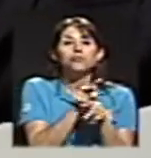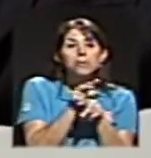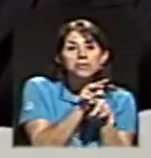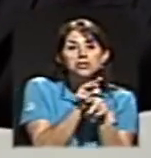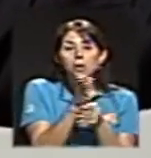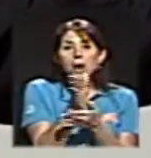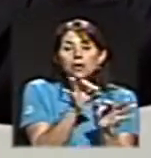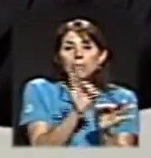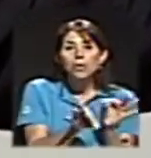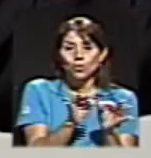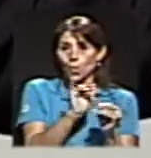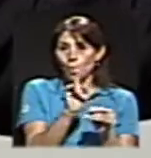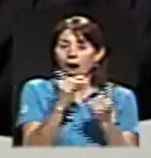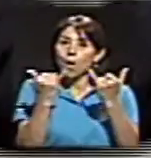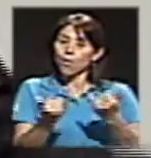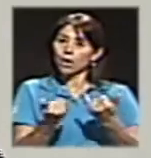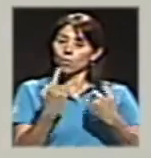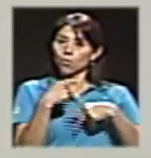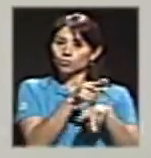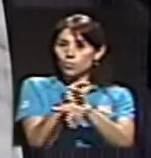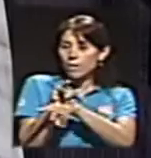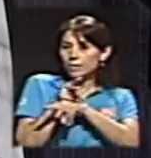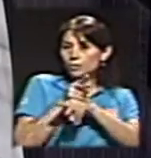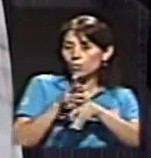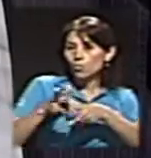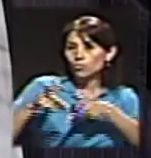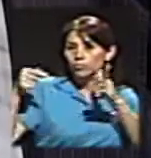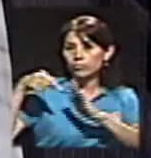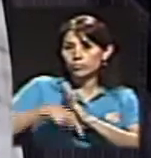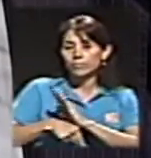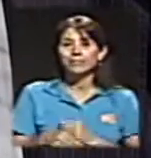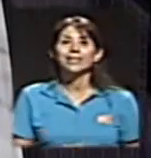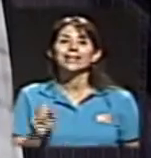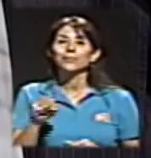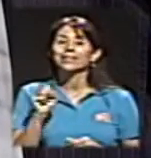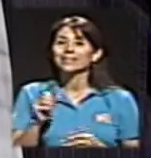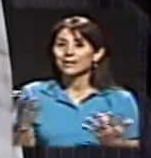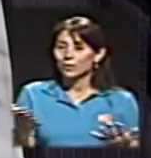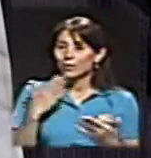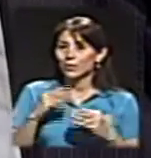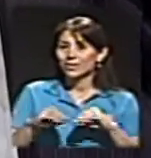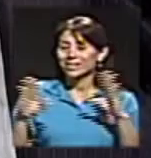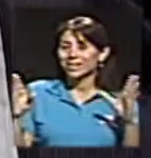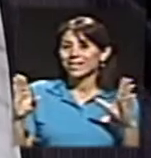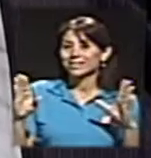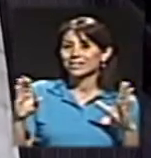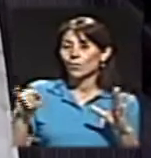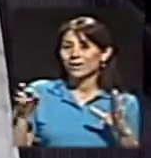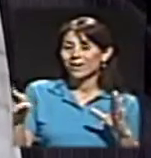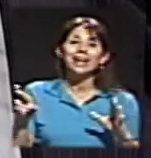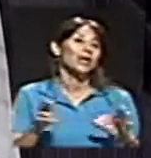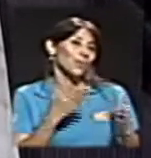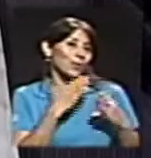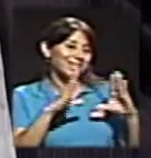a mirar el bosque. Sí, bueno, buenos días, Juan Rafael, gracias. Tardes y noches. Tardes y noches,